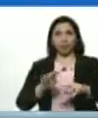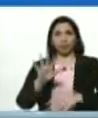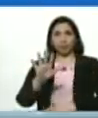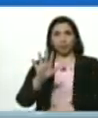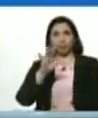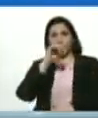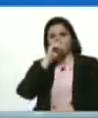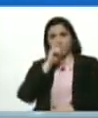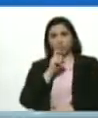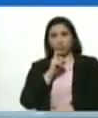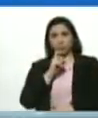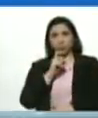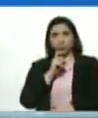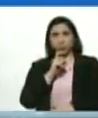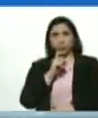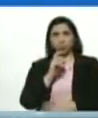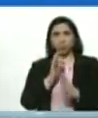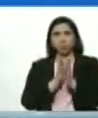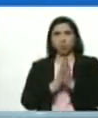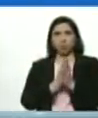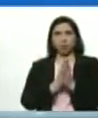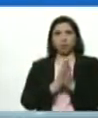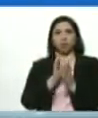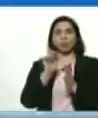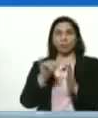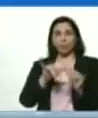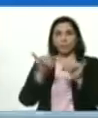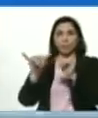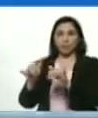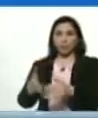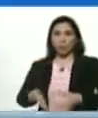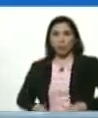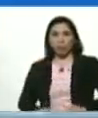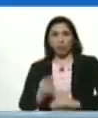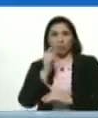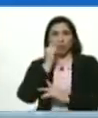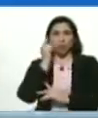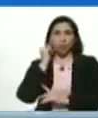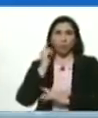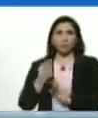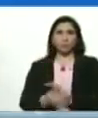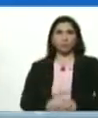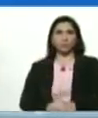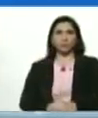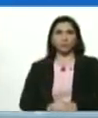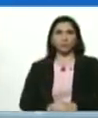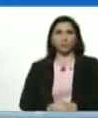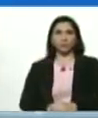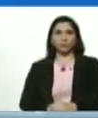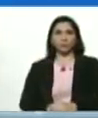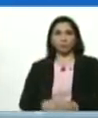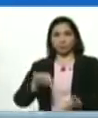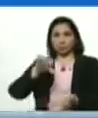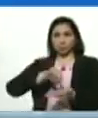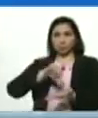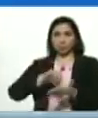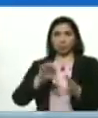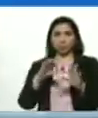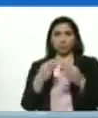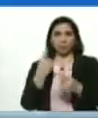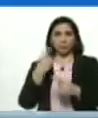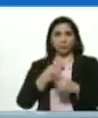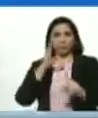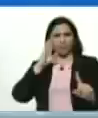san antonio del táchira hijo del mismo señor y de la misma señora un poquito familiar que hay que